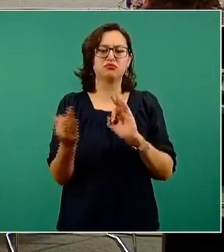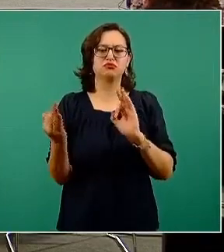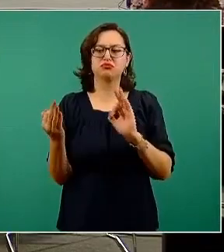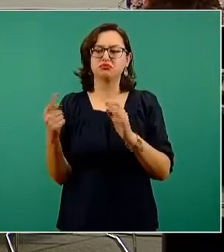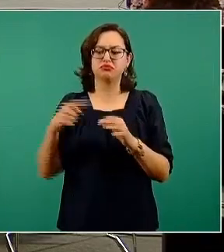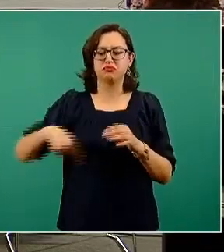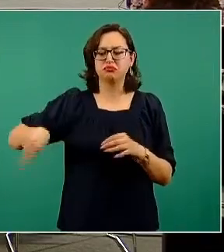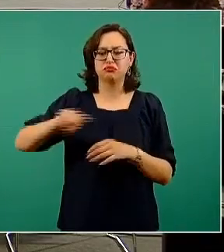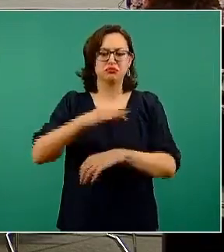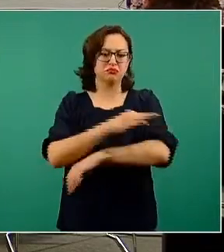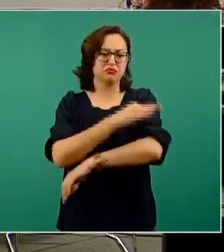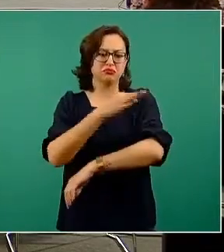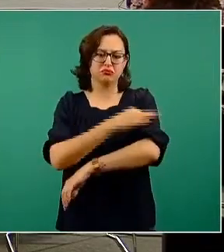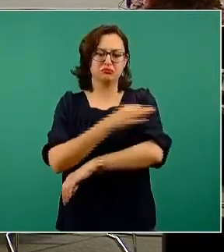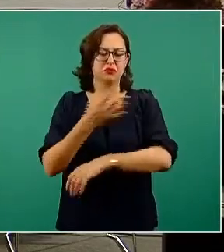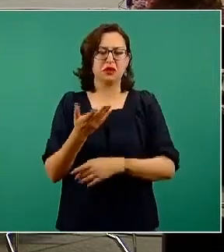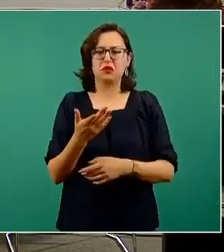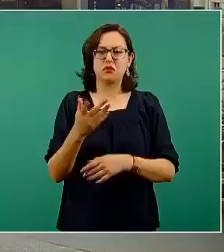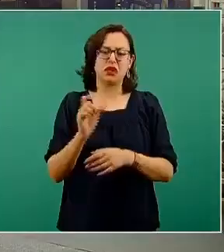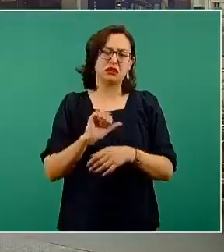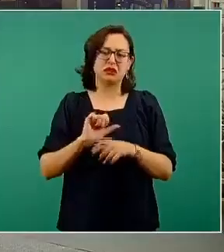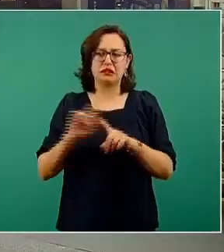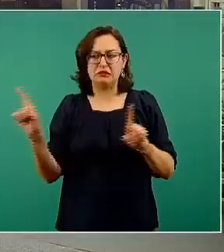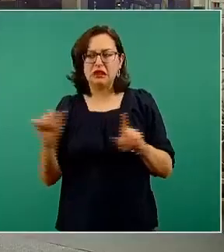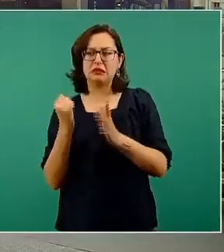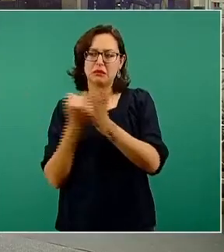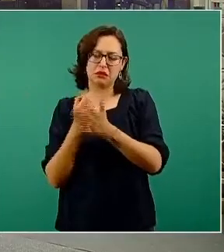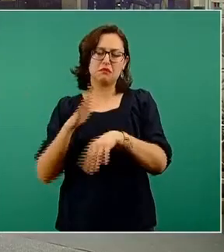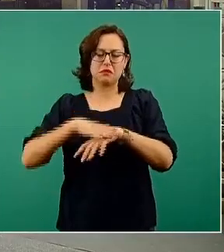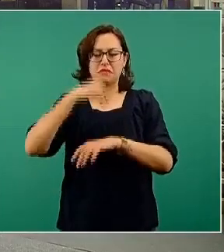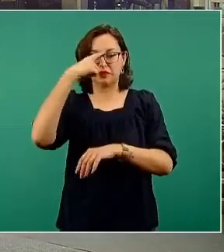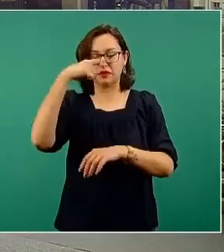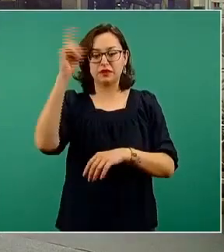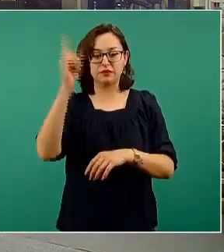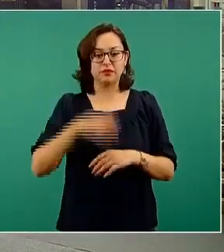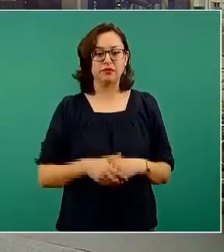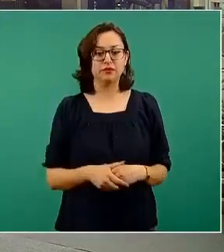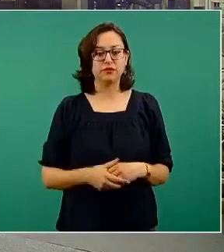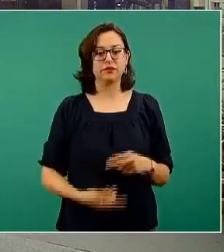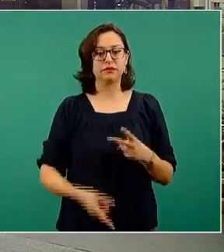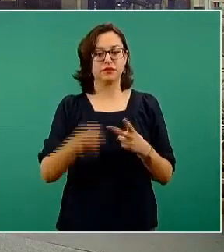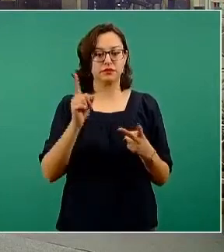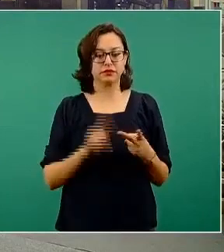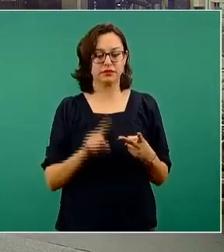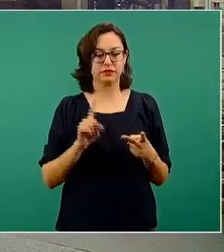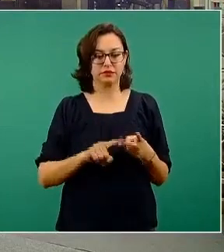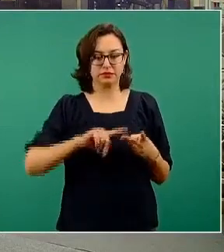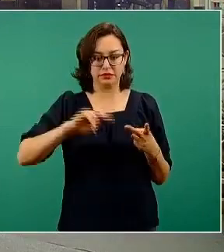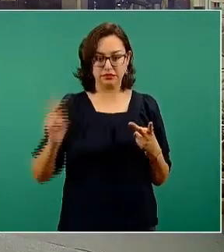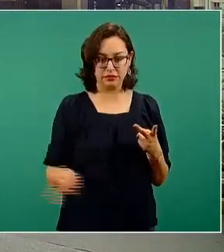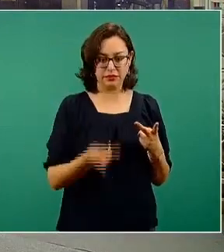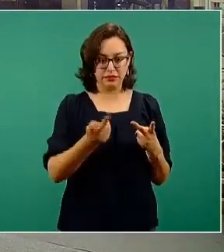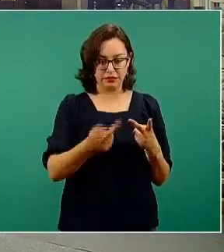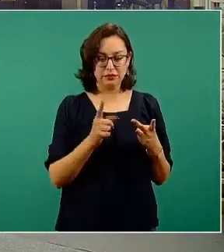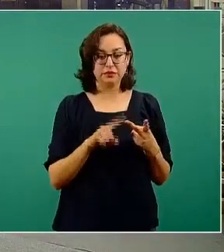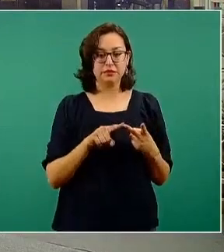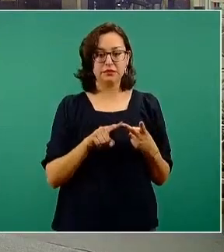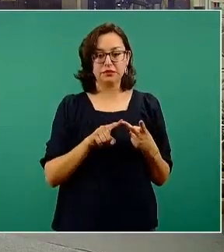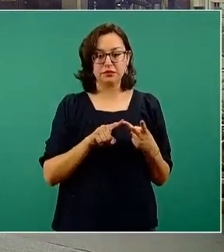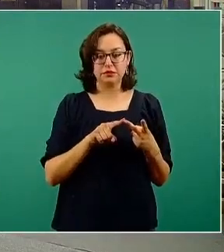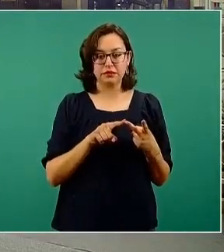que de por sí se mantienen en refrigeración. Gracias, doctor. Y mi segunda pregunta, quisiera saber cuál sería